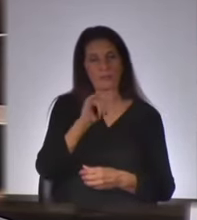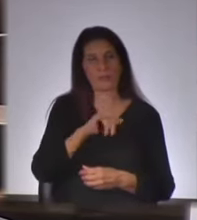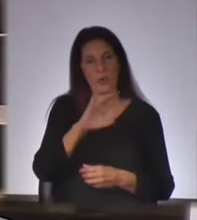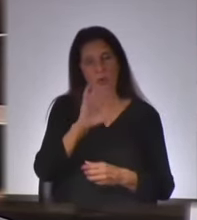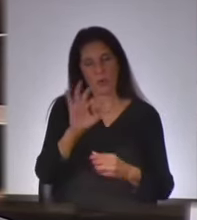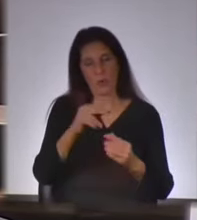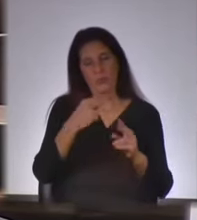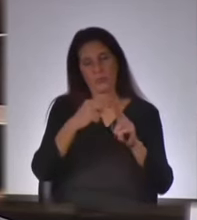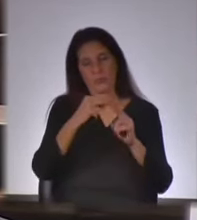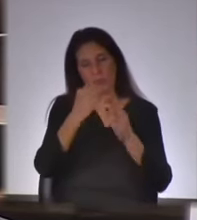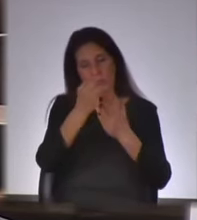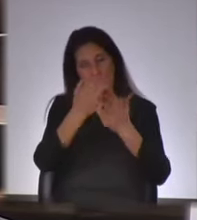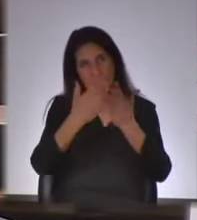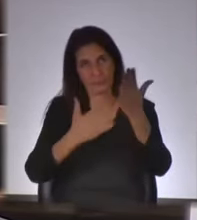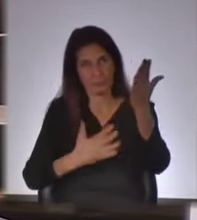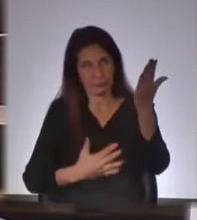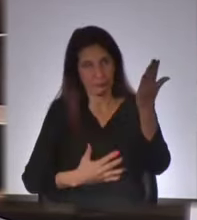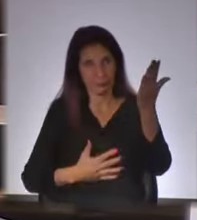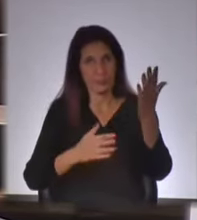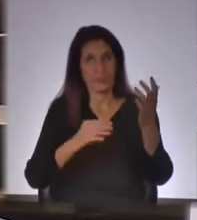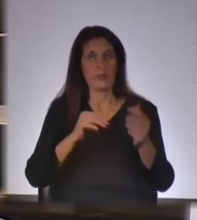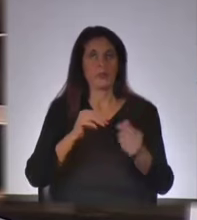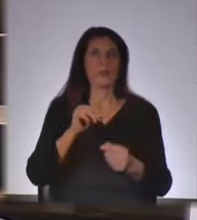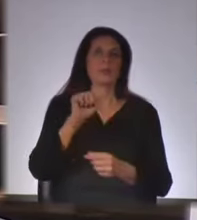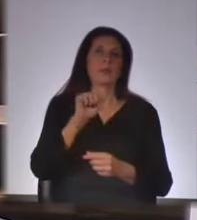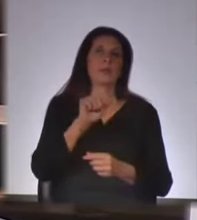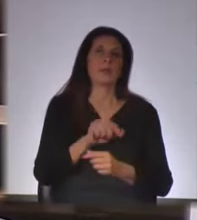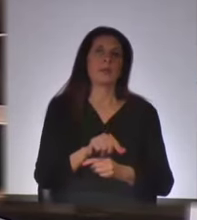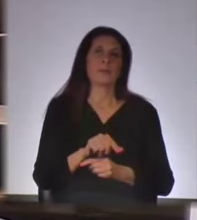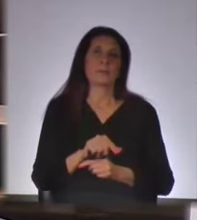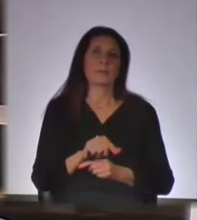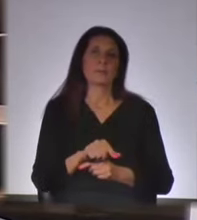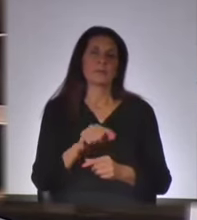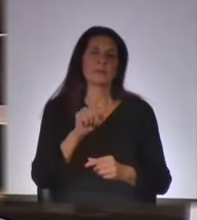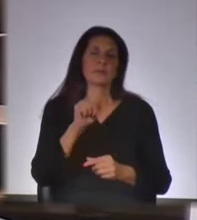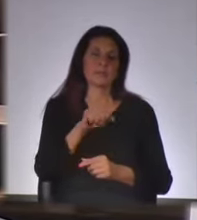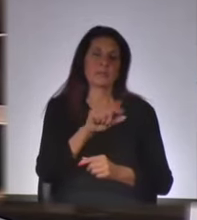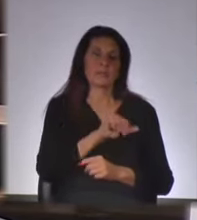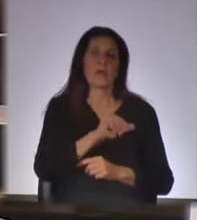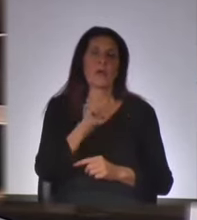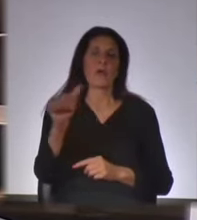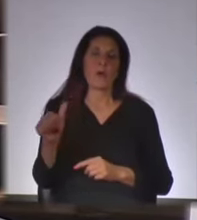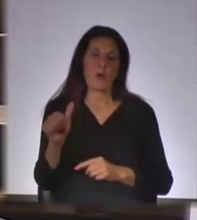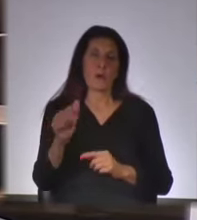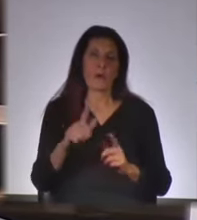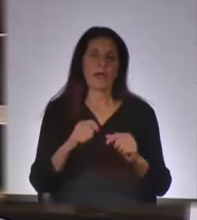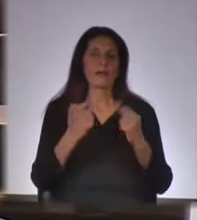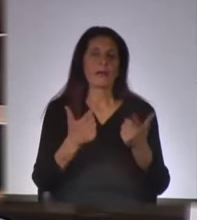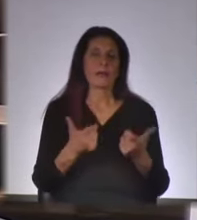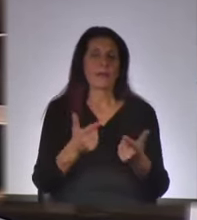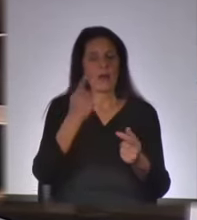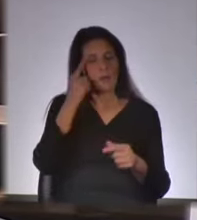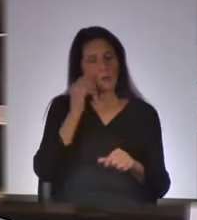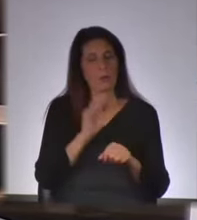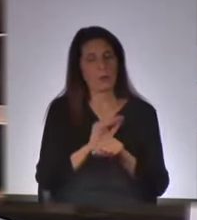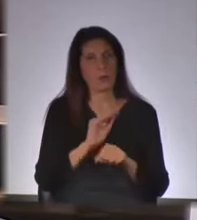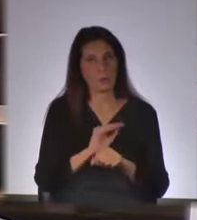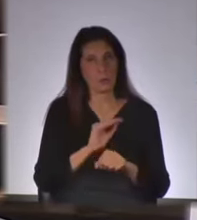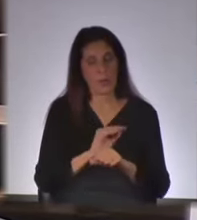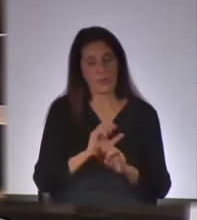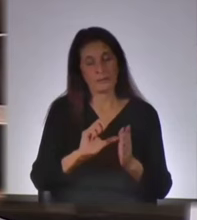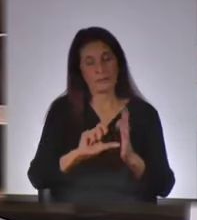ricardo blanco julio castro y eduardo player lograron dar sepultura ciones querido tarde mal